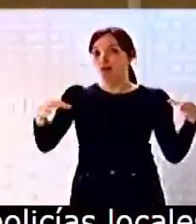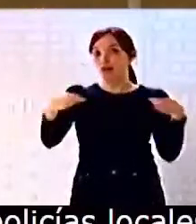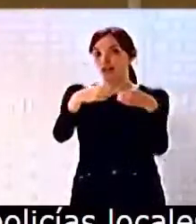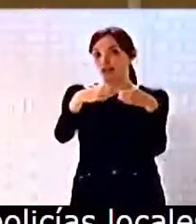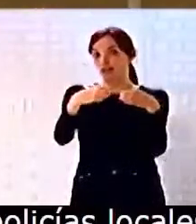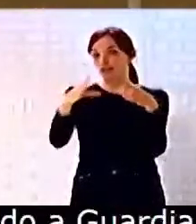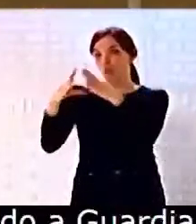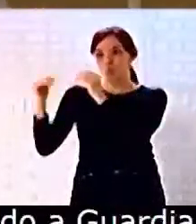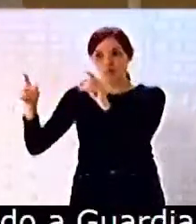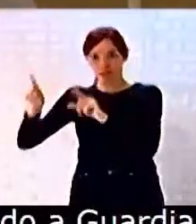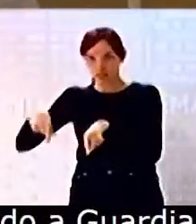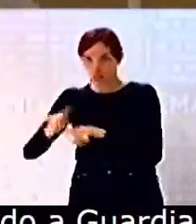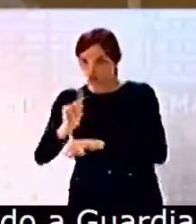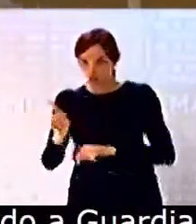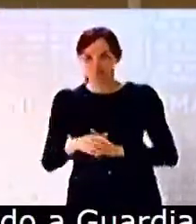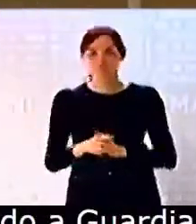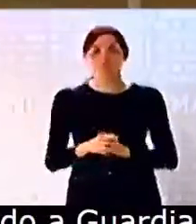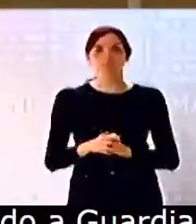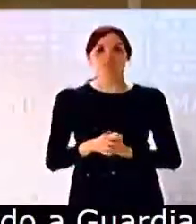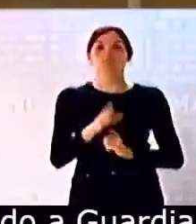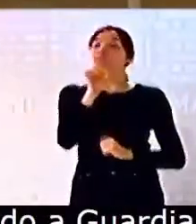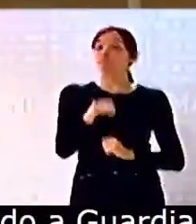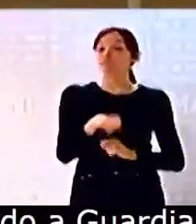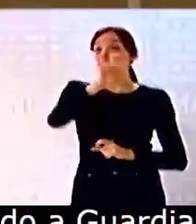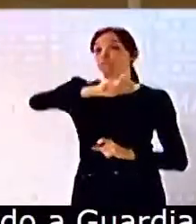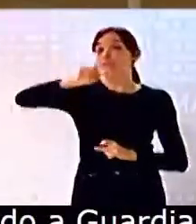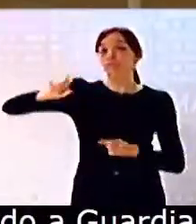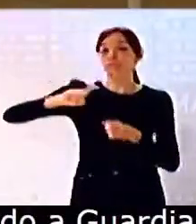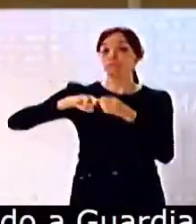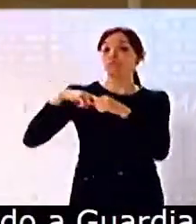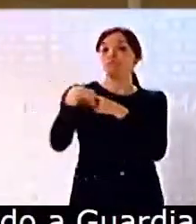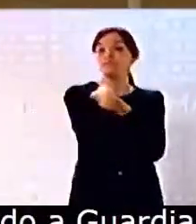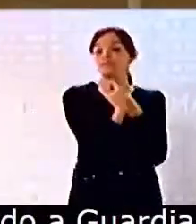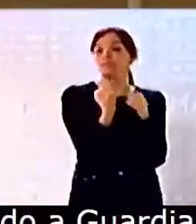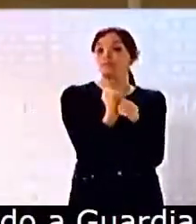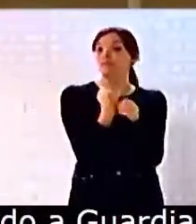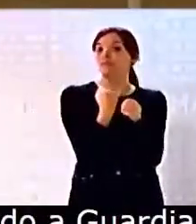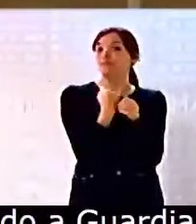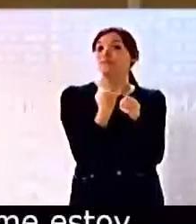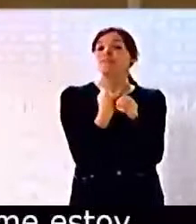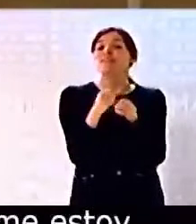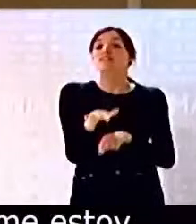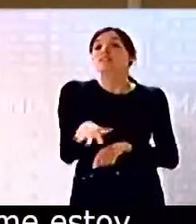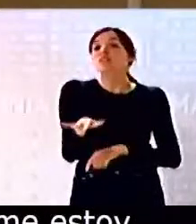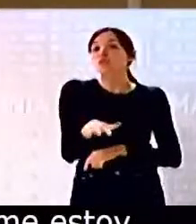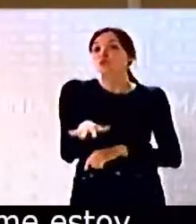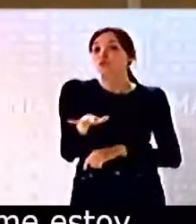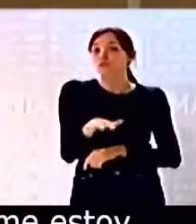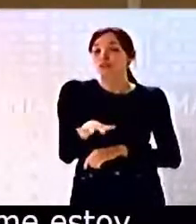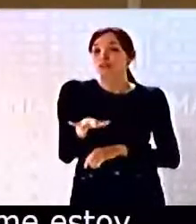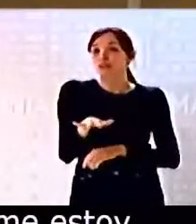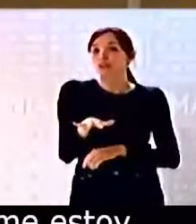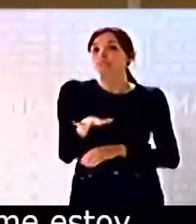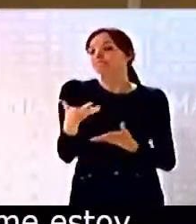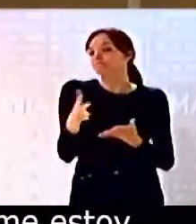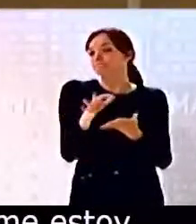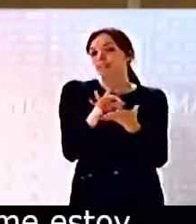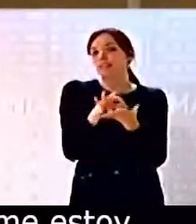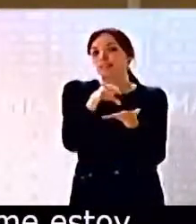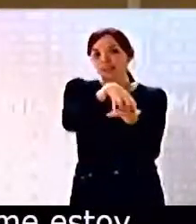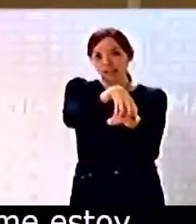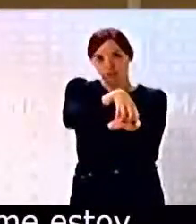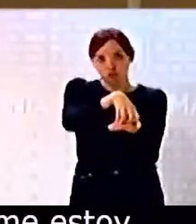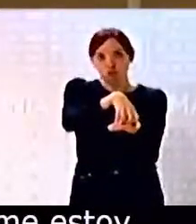no universitarios, me estoy refiriendo a personal o a profesionales que trabajan en esos